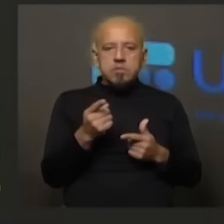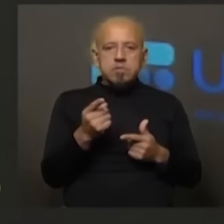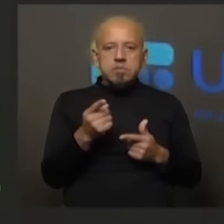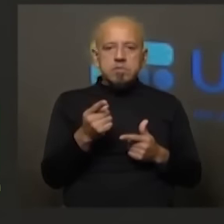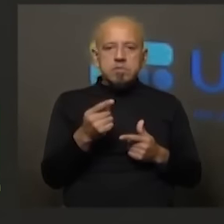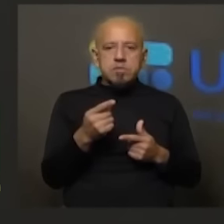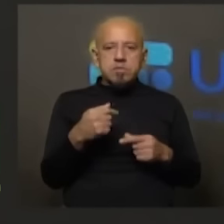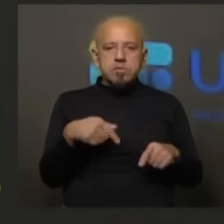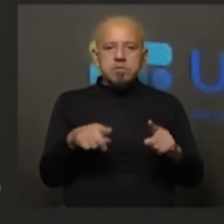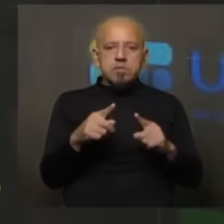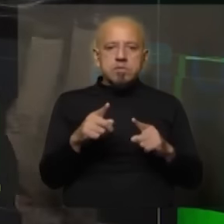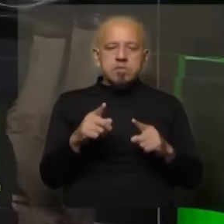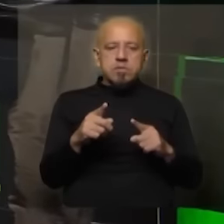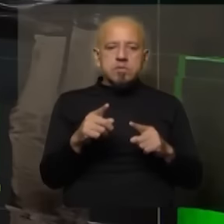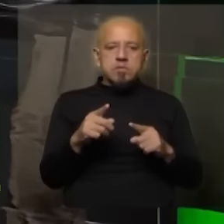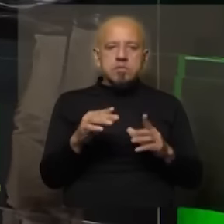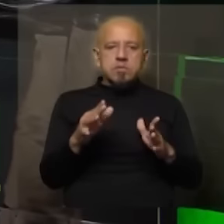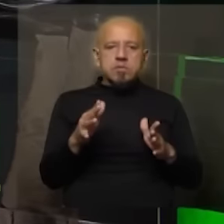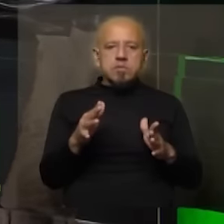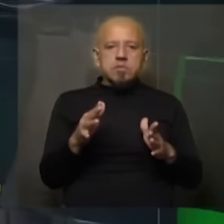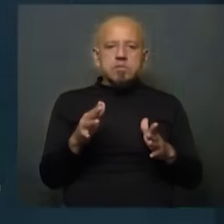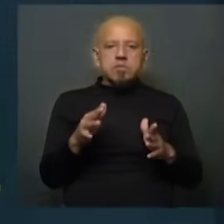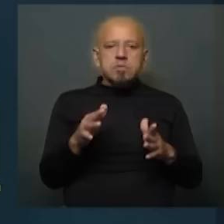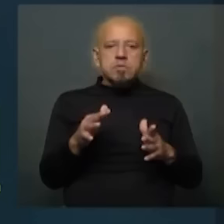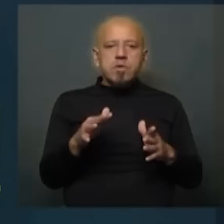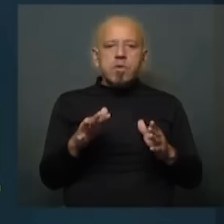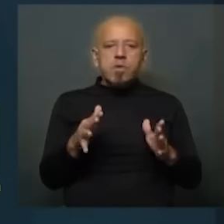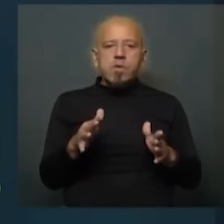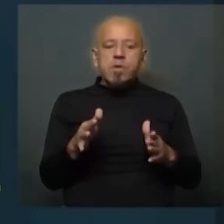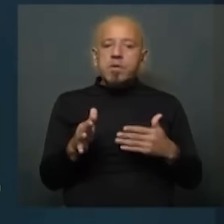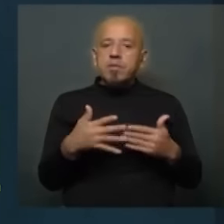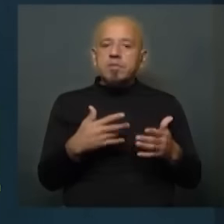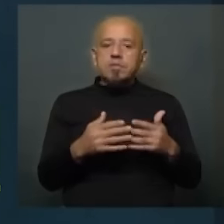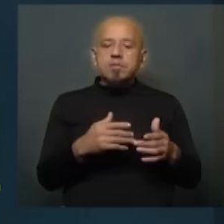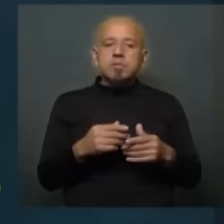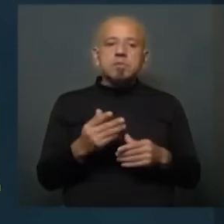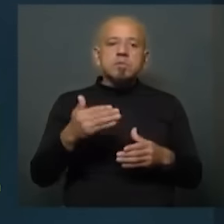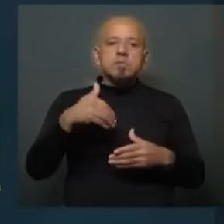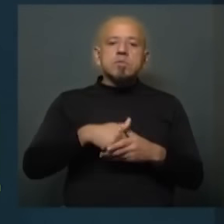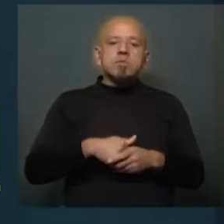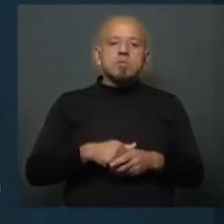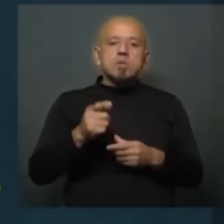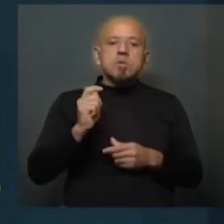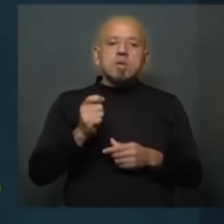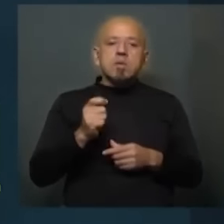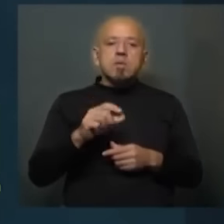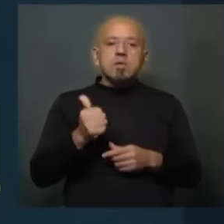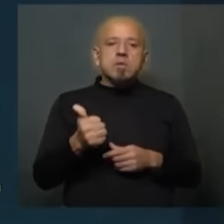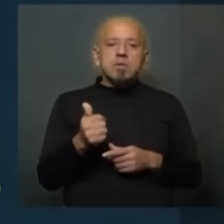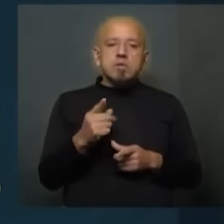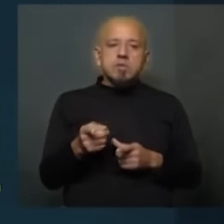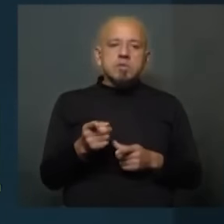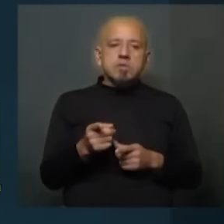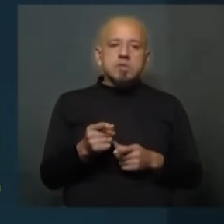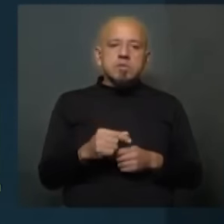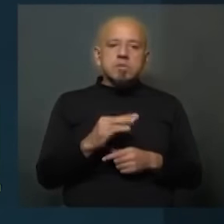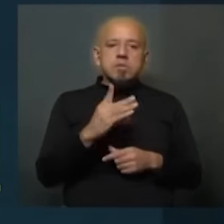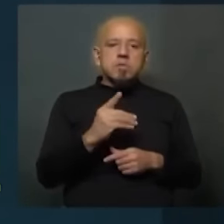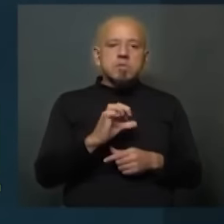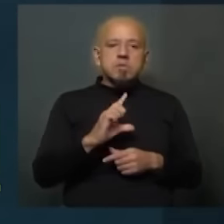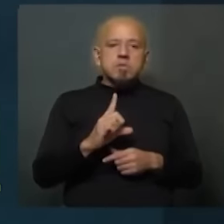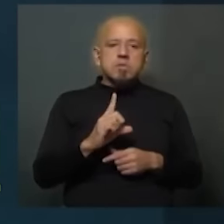lo que es el Winner Index, es decir, independientemente de lo que la gente dice que va a votar, ¿quién creen que va a ganar? Tenemos que Álvaro Delgado